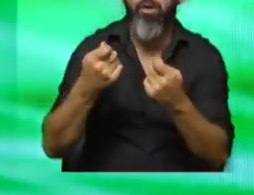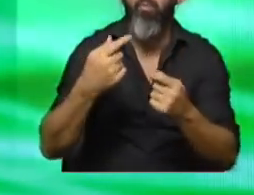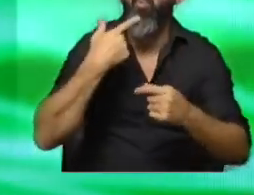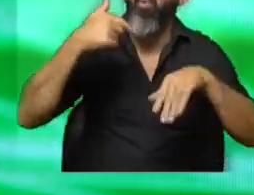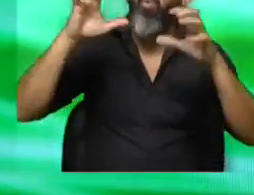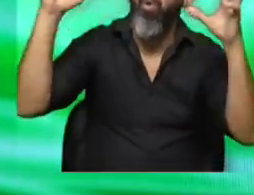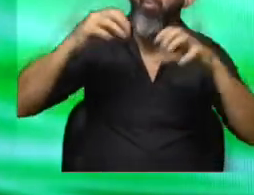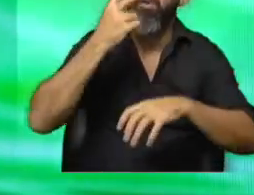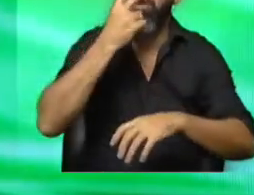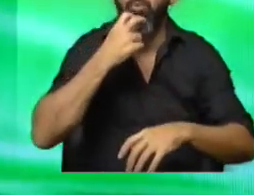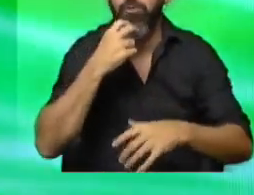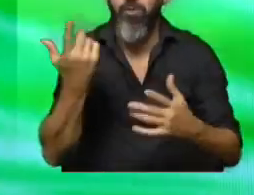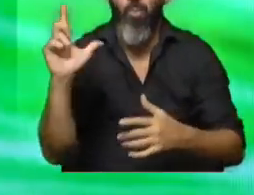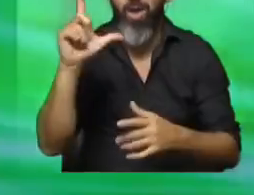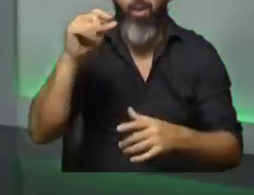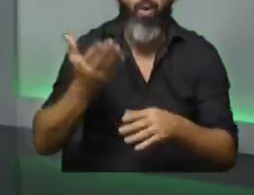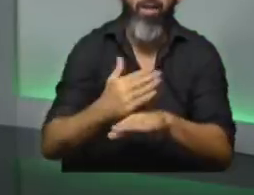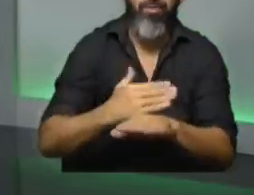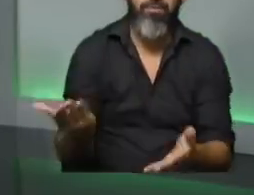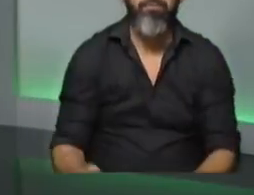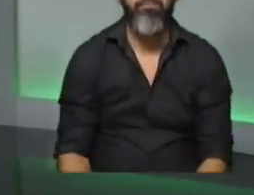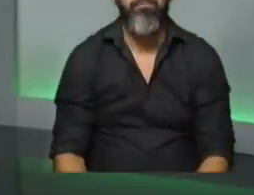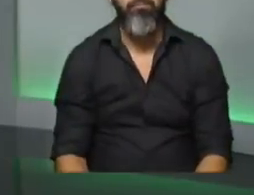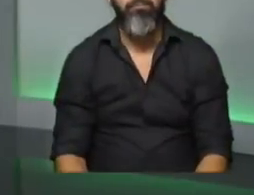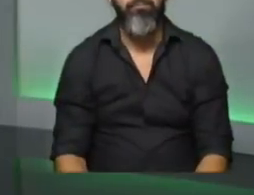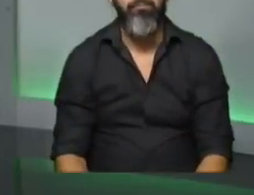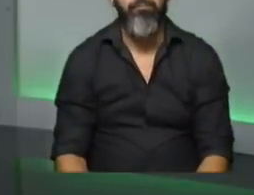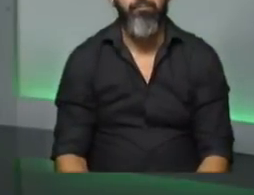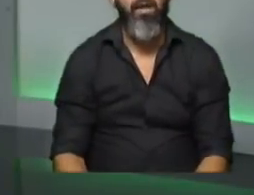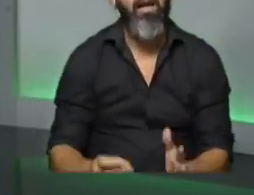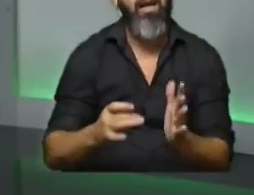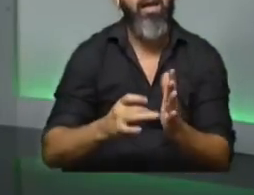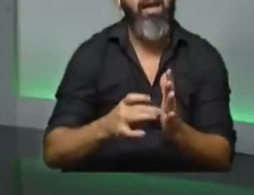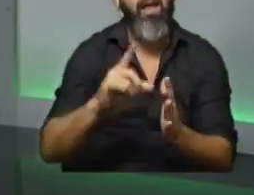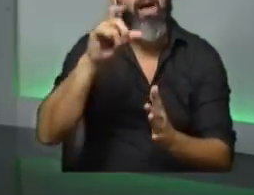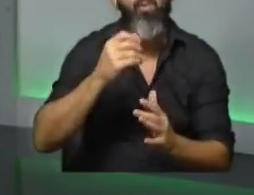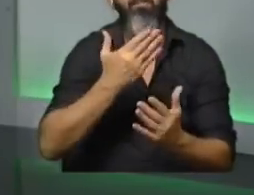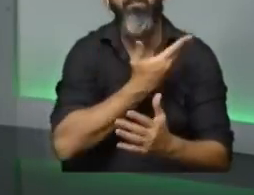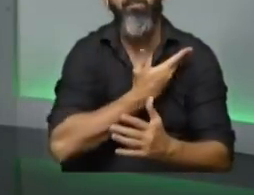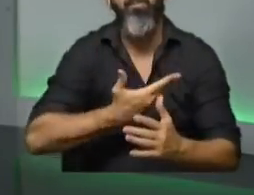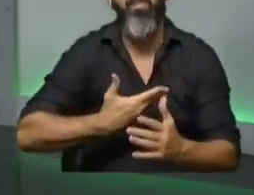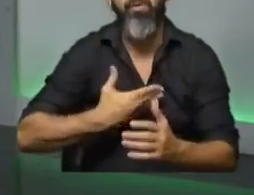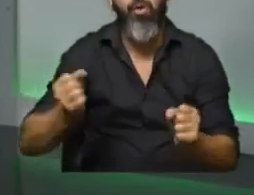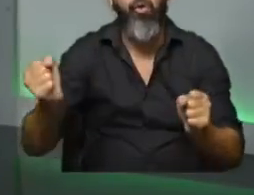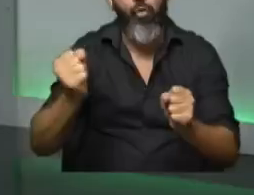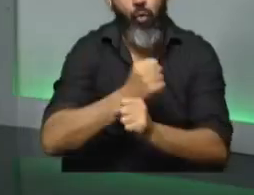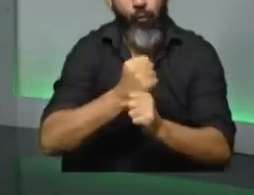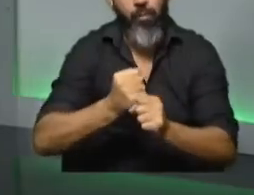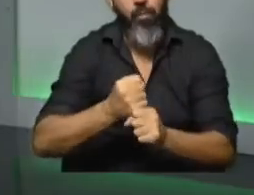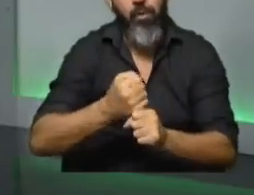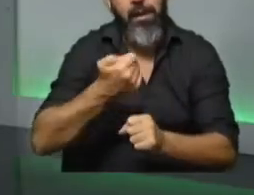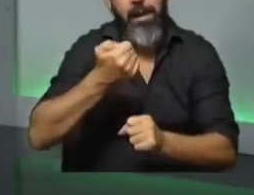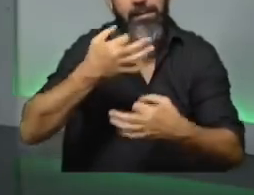si llovía en la Cuenca de San José consultado sobre la calidad del agua el presidente de la república confirmó que seguramente